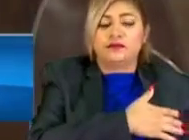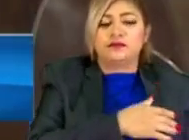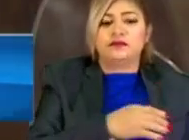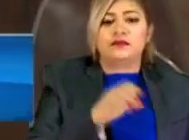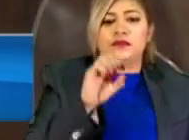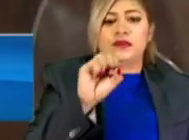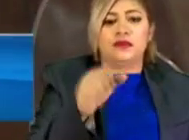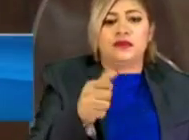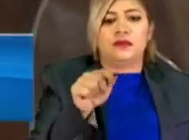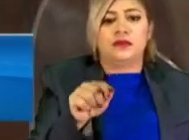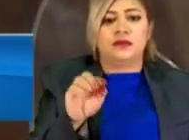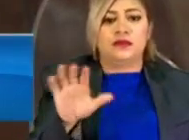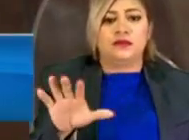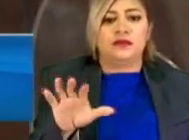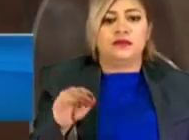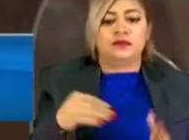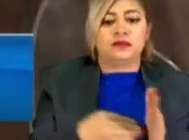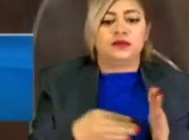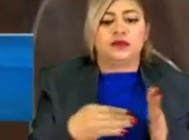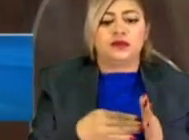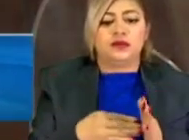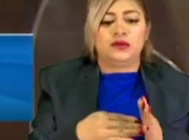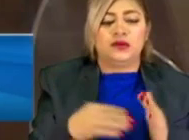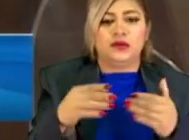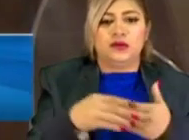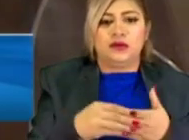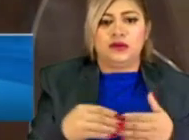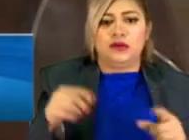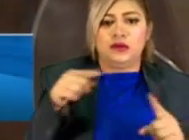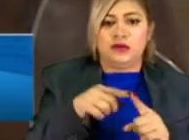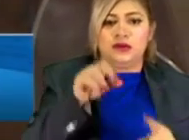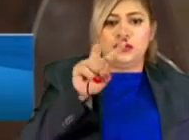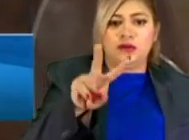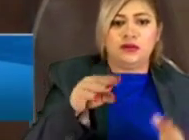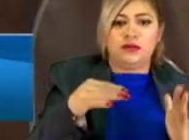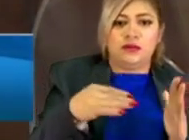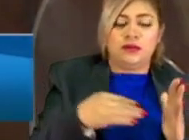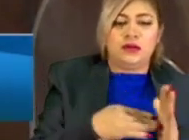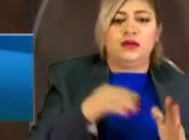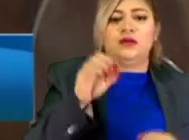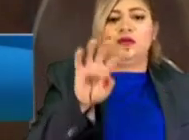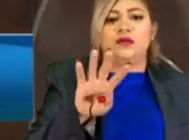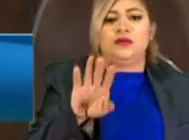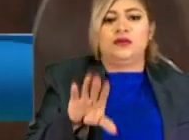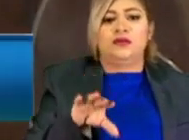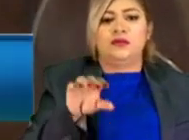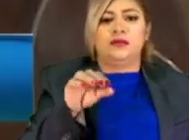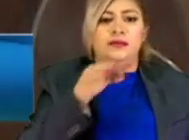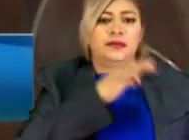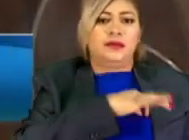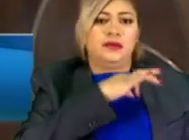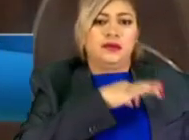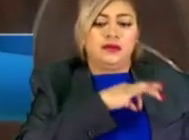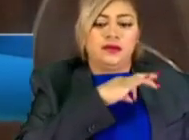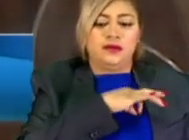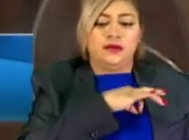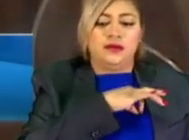10.5 millones de balboas a 2.451 beneficiarios.